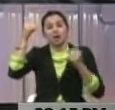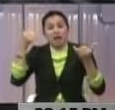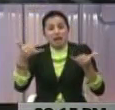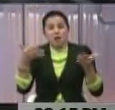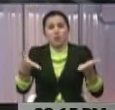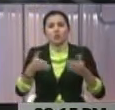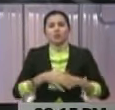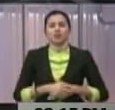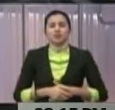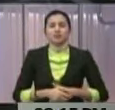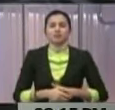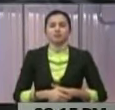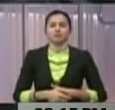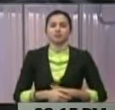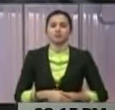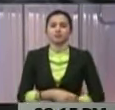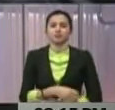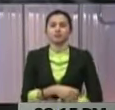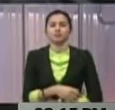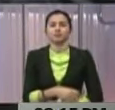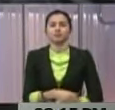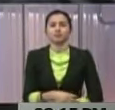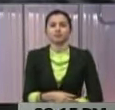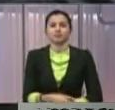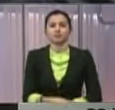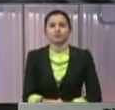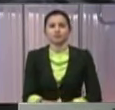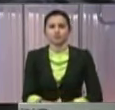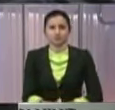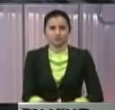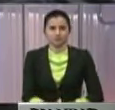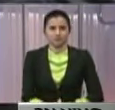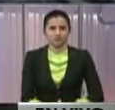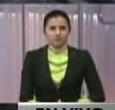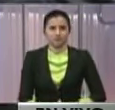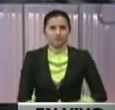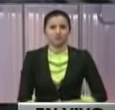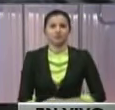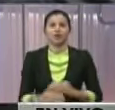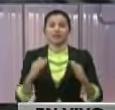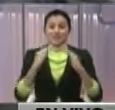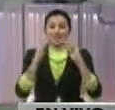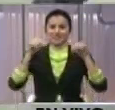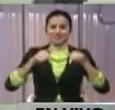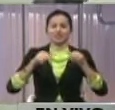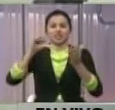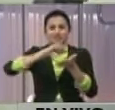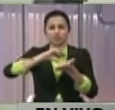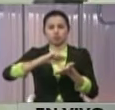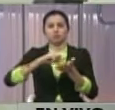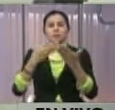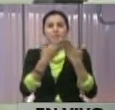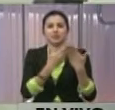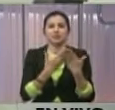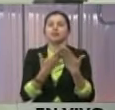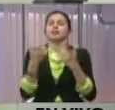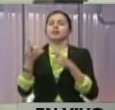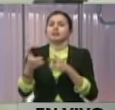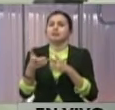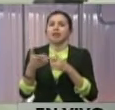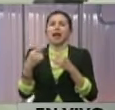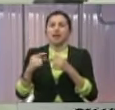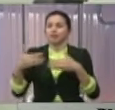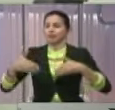momento. Evidentemente, esta casa grande conjuga el esfuerzo de hombres, mujeres,